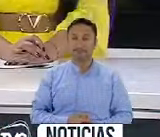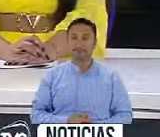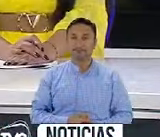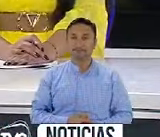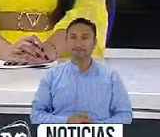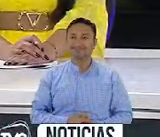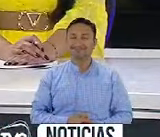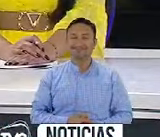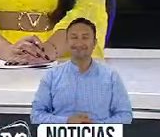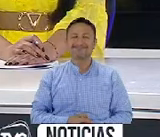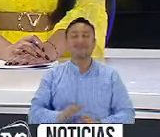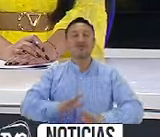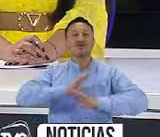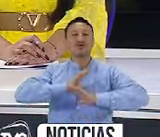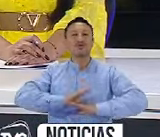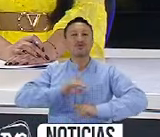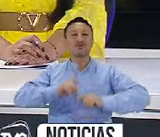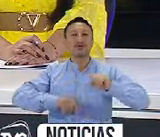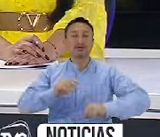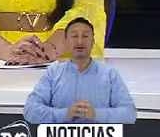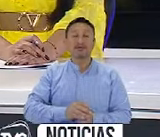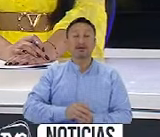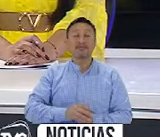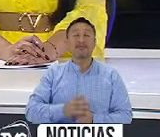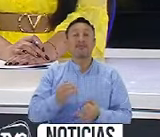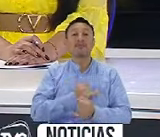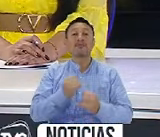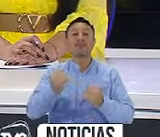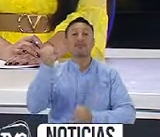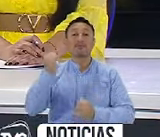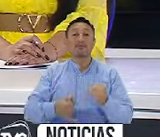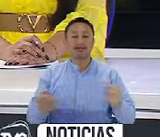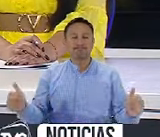Que descansen, amigos, este fin de semana y disfruten en compañía